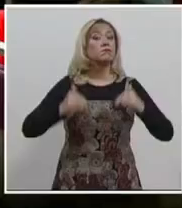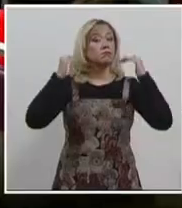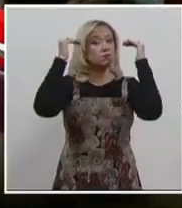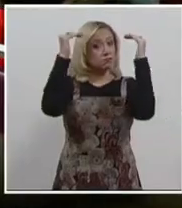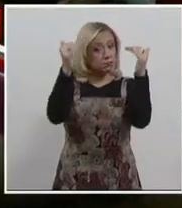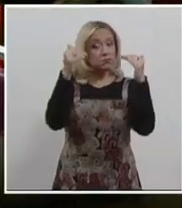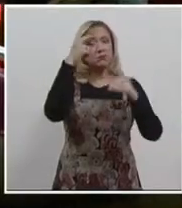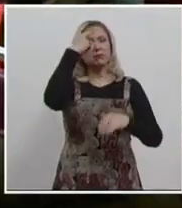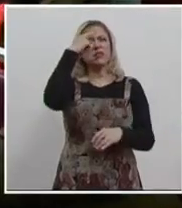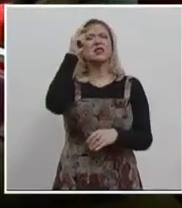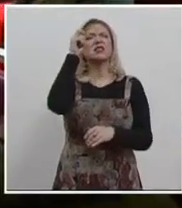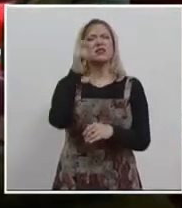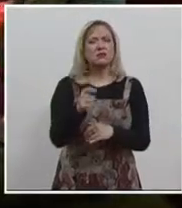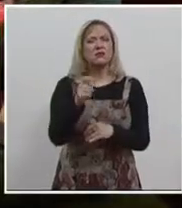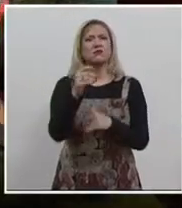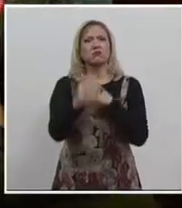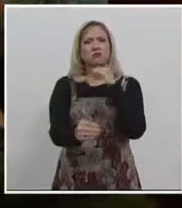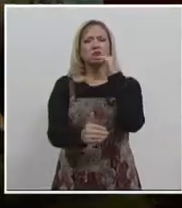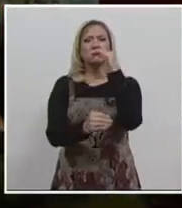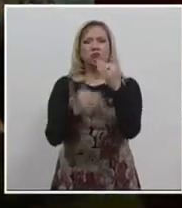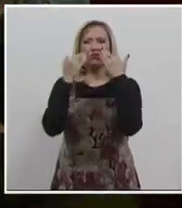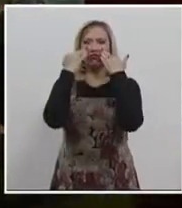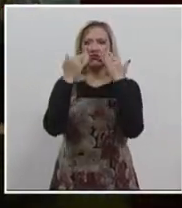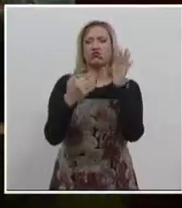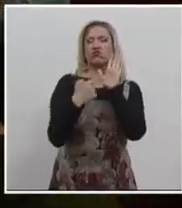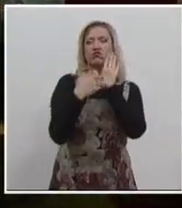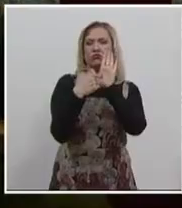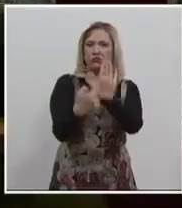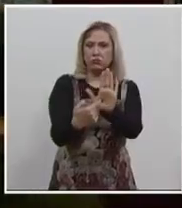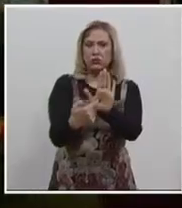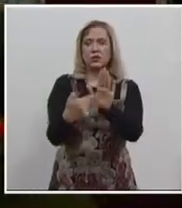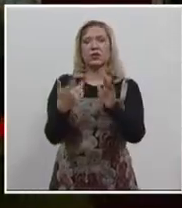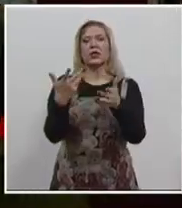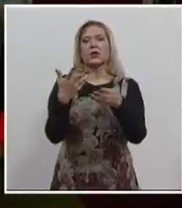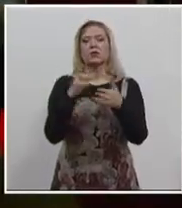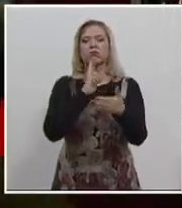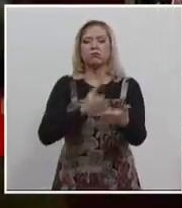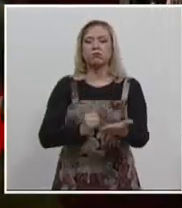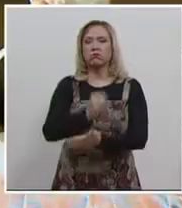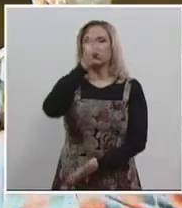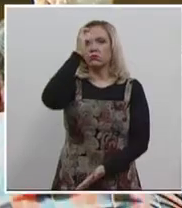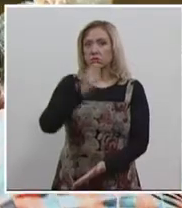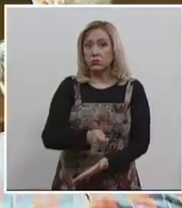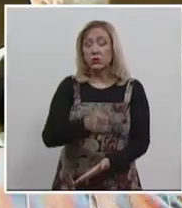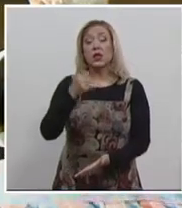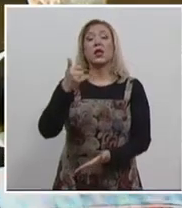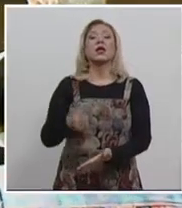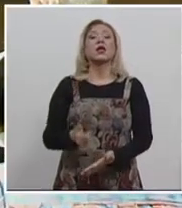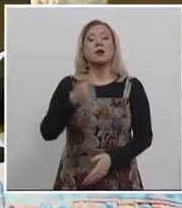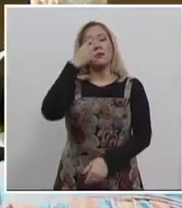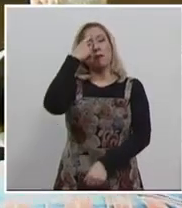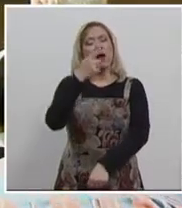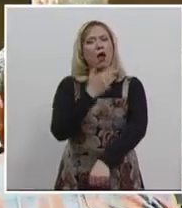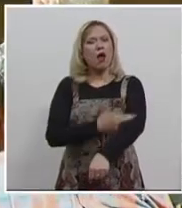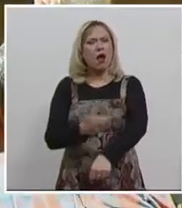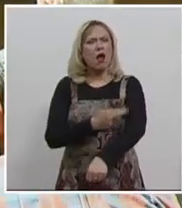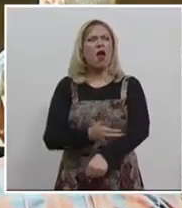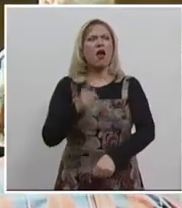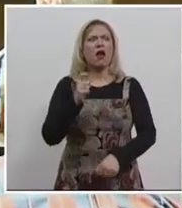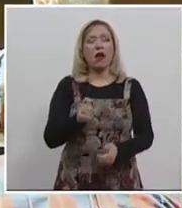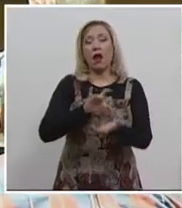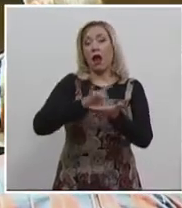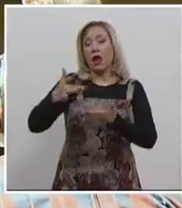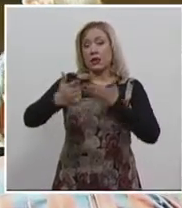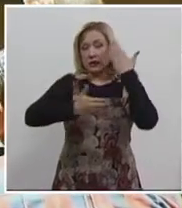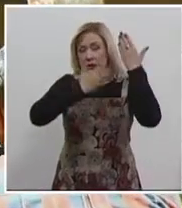México para avanzar en el tema de la transparencia, tanto en las resoluciones como en los procesos, esto a raíz de un